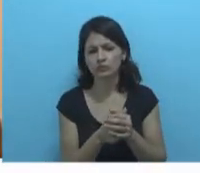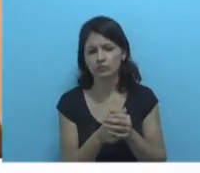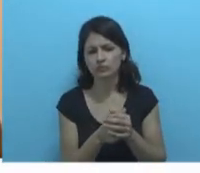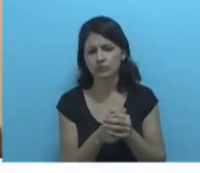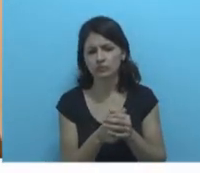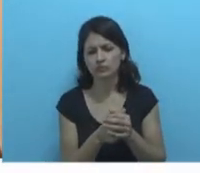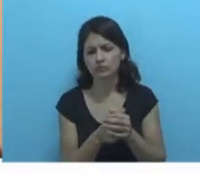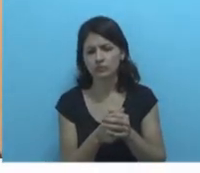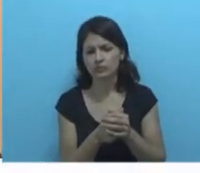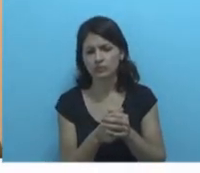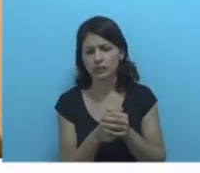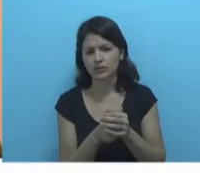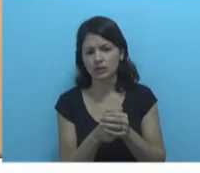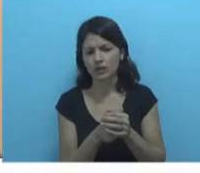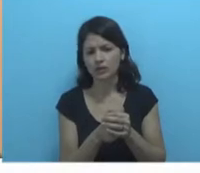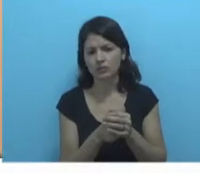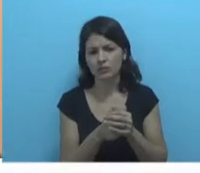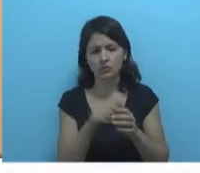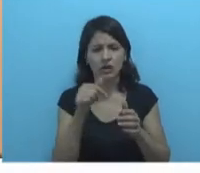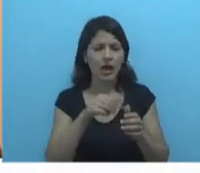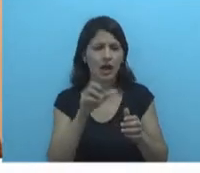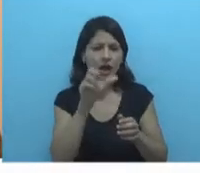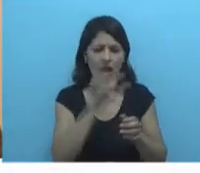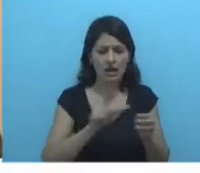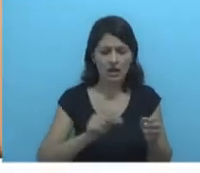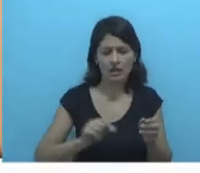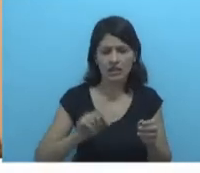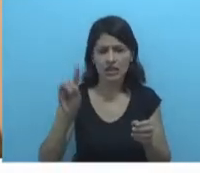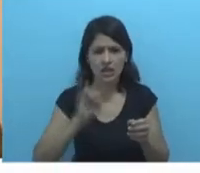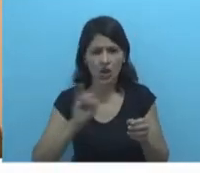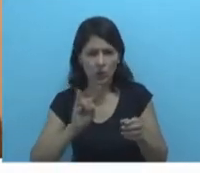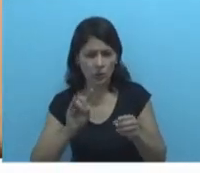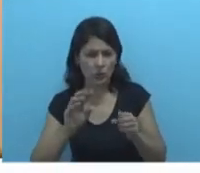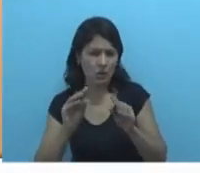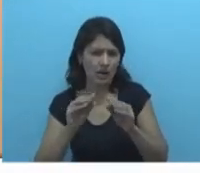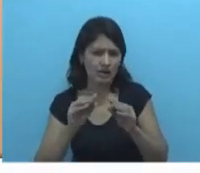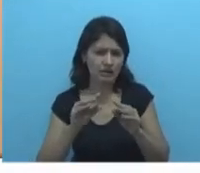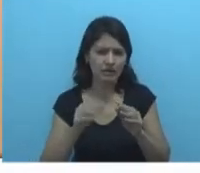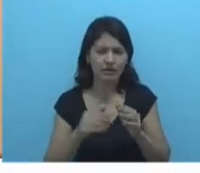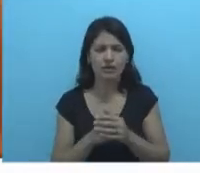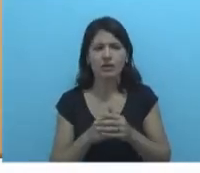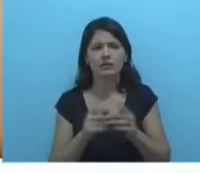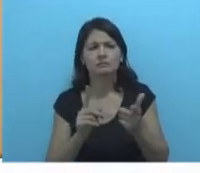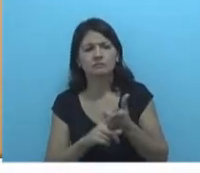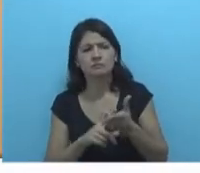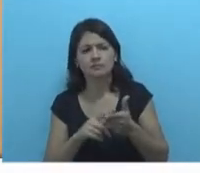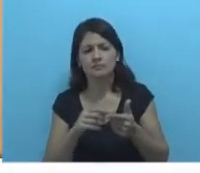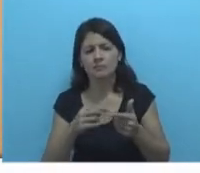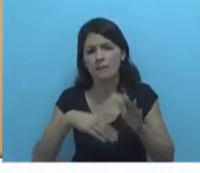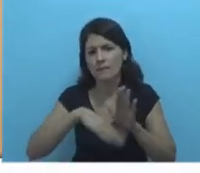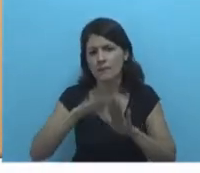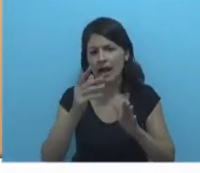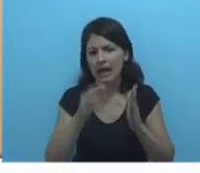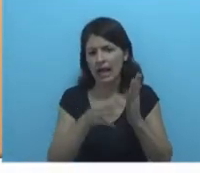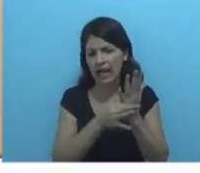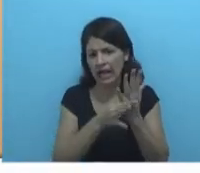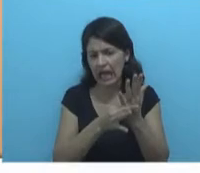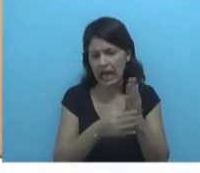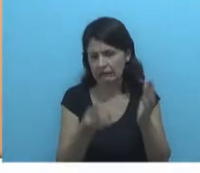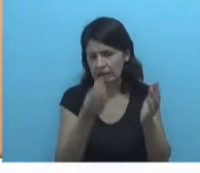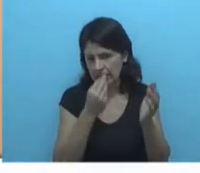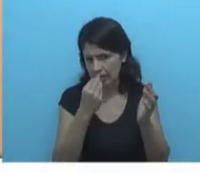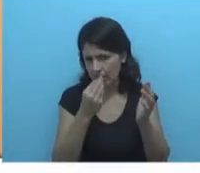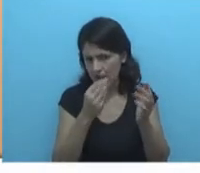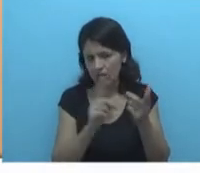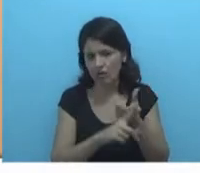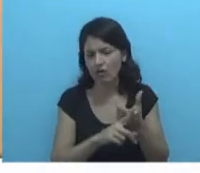que más come carne es Argentina con Uruguay, 50 kilos. Estados Unidos está en el 25, los países desarrollados por ahí.